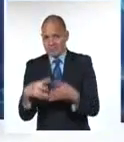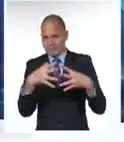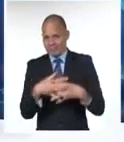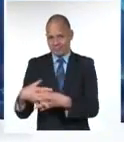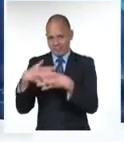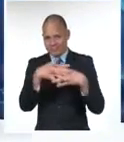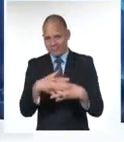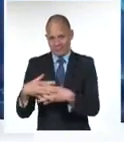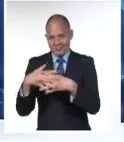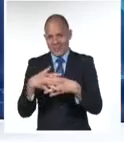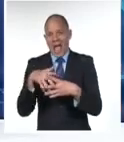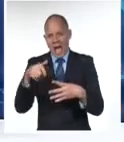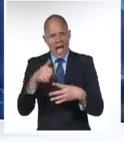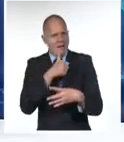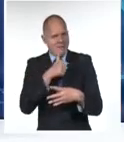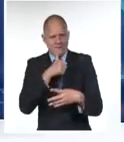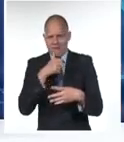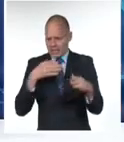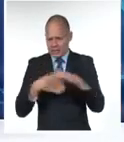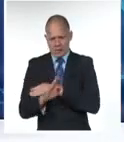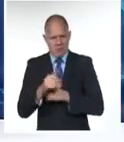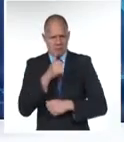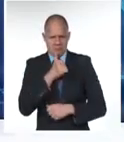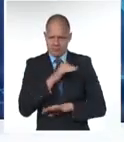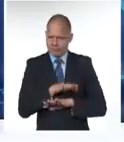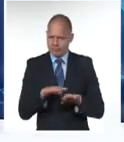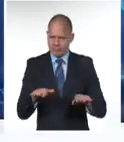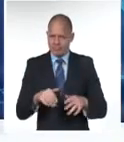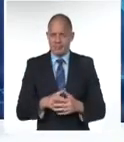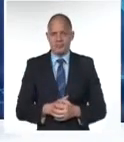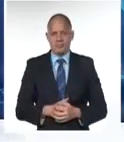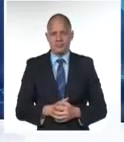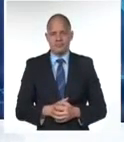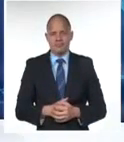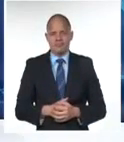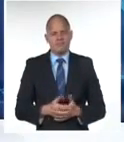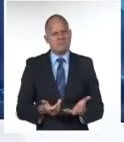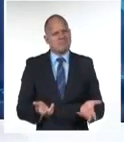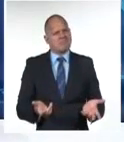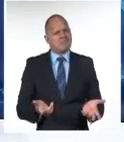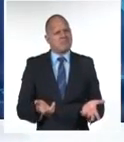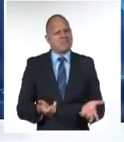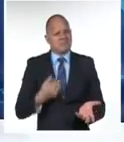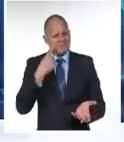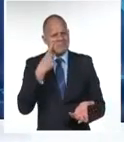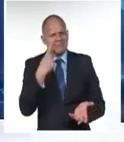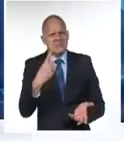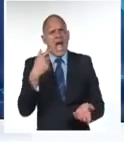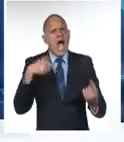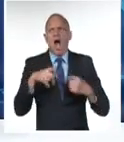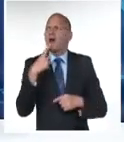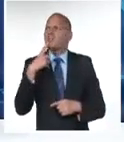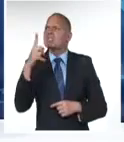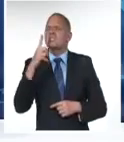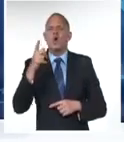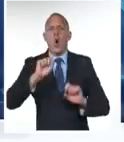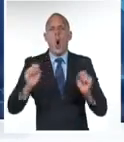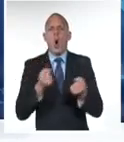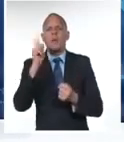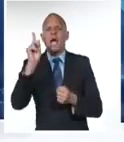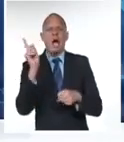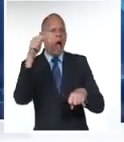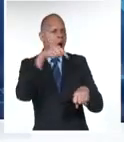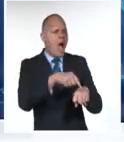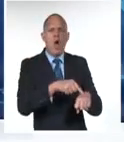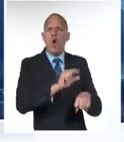se le facilita el ingreso a ese país. Resulta cínico obligar a los cubanos a viajar a Guyana para procesar